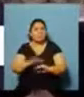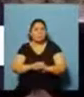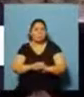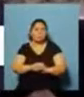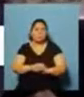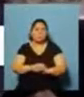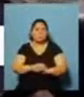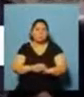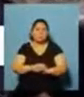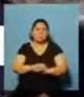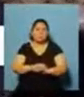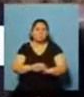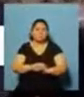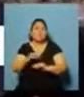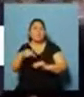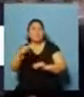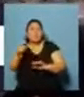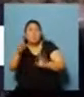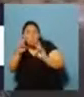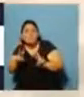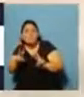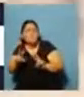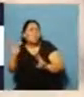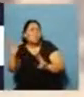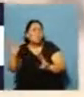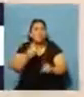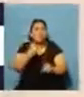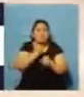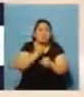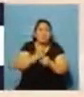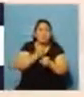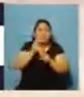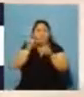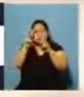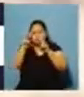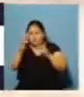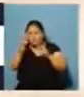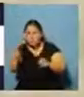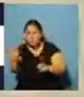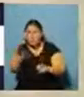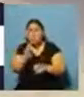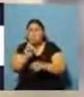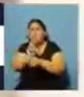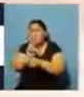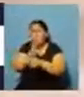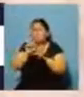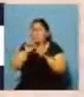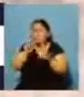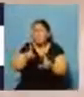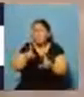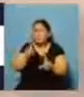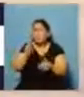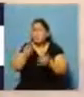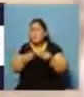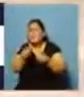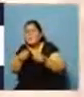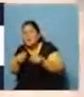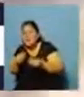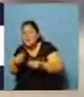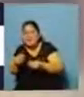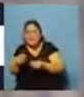se reitera. De todas maneras, cuando se están haciendo todos los trabajos pertinentes para tanto prevenirlo, y ahora, una vez ocurridos los hechos,